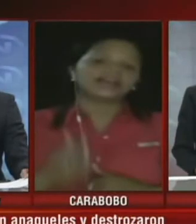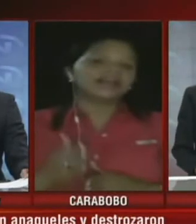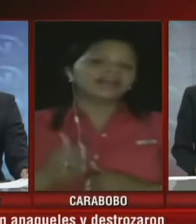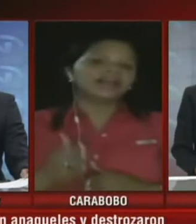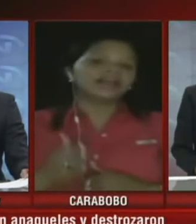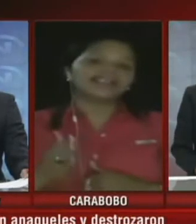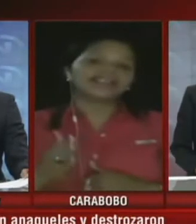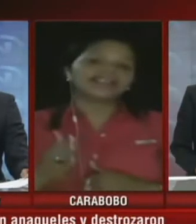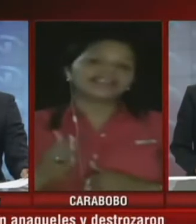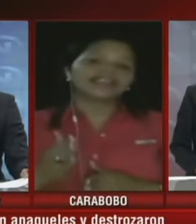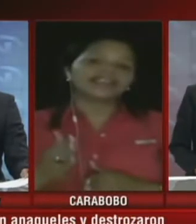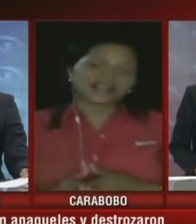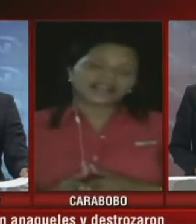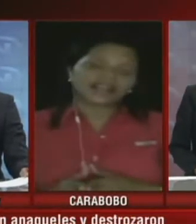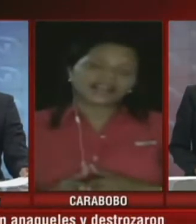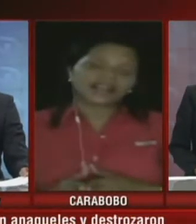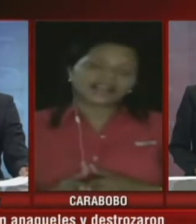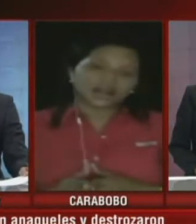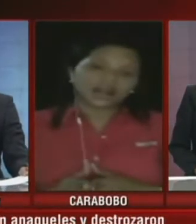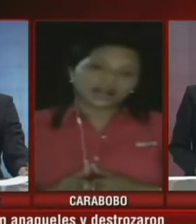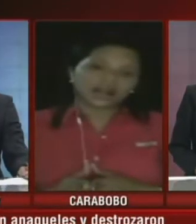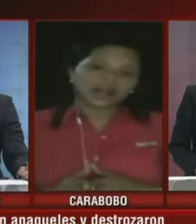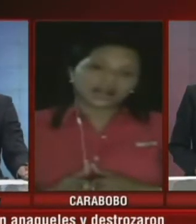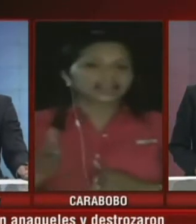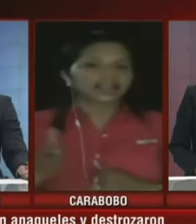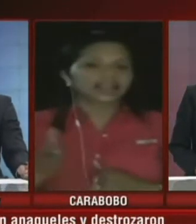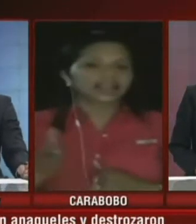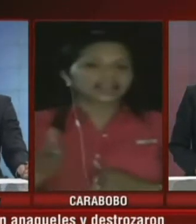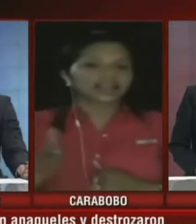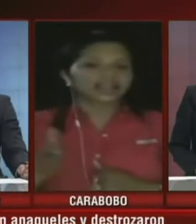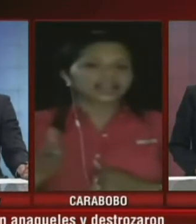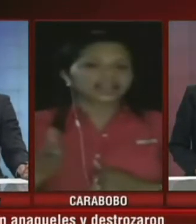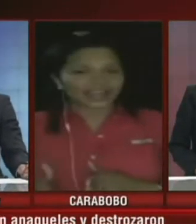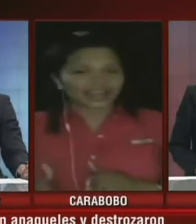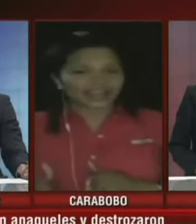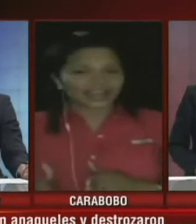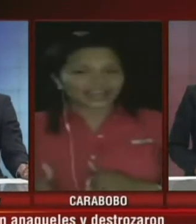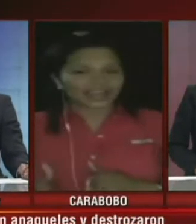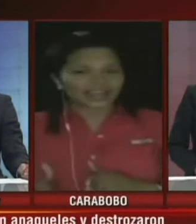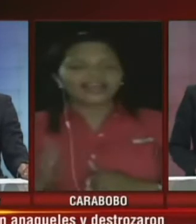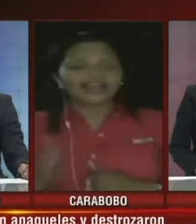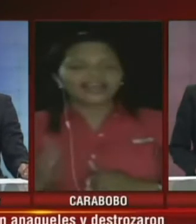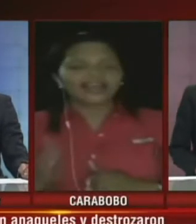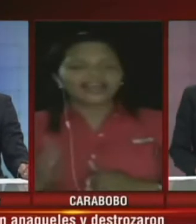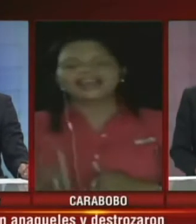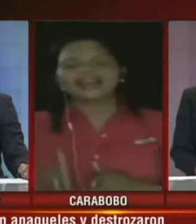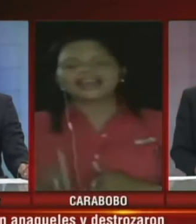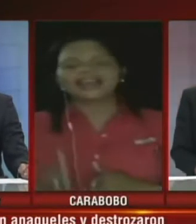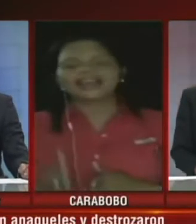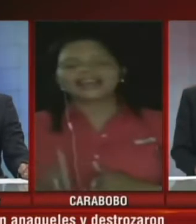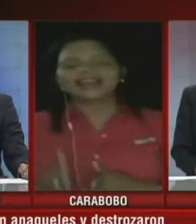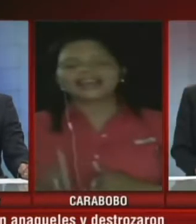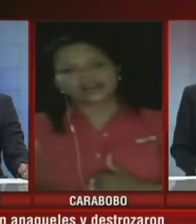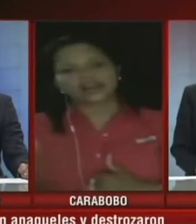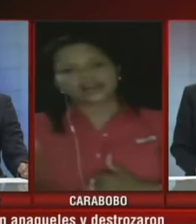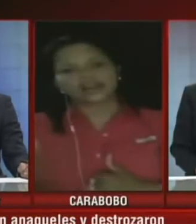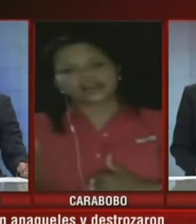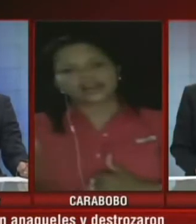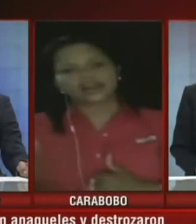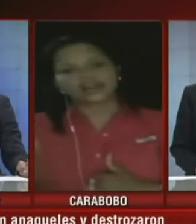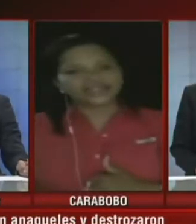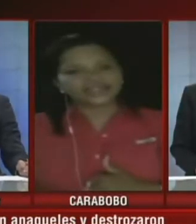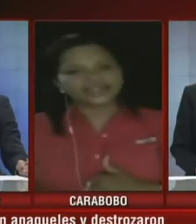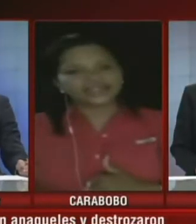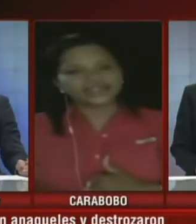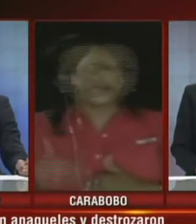equipos o productos necesarios para la población. Ana Cecilia, Ana Cecilia, nos escuchas. ¿Has tenido la oportunidad